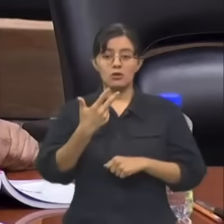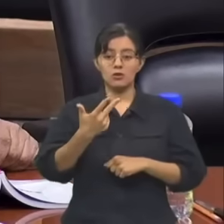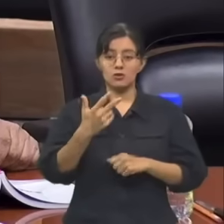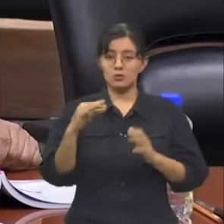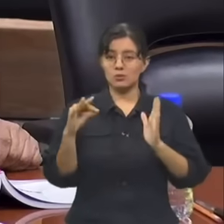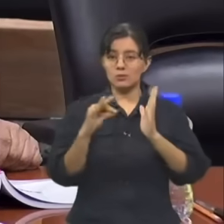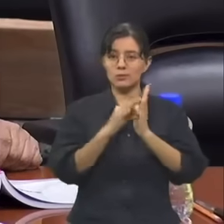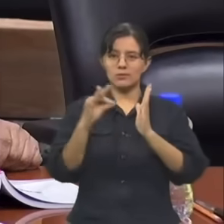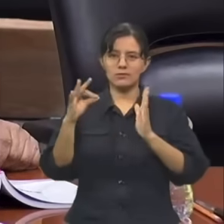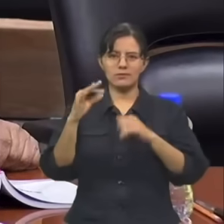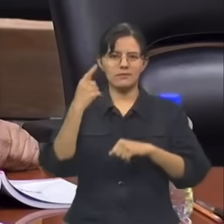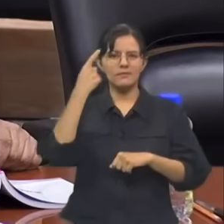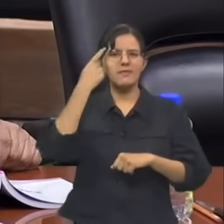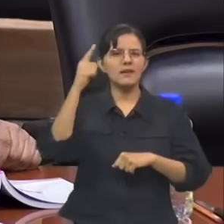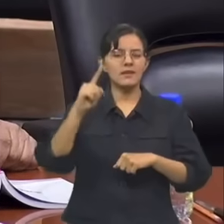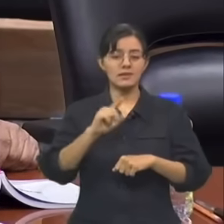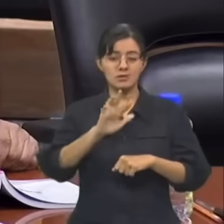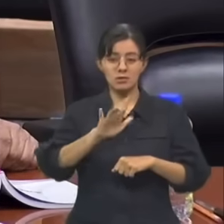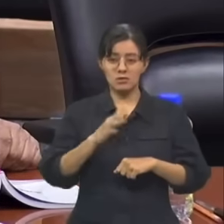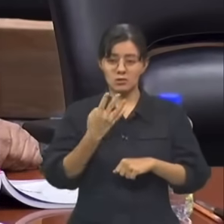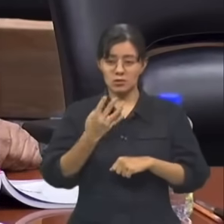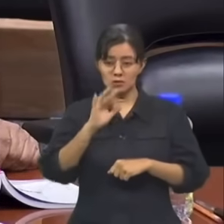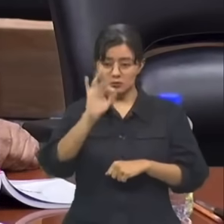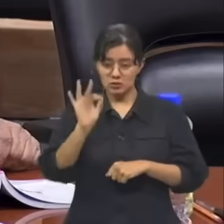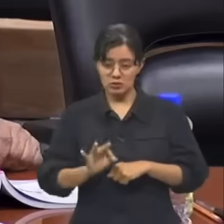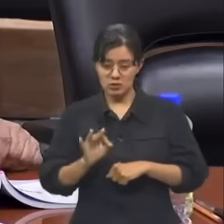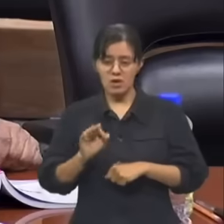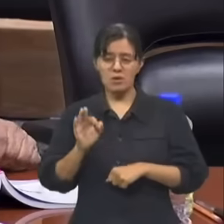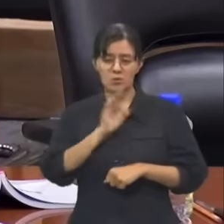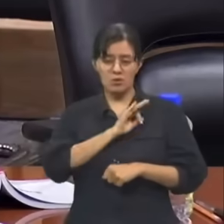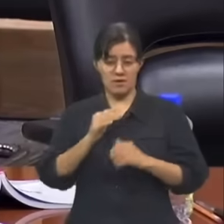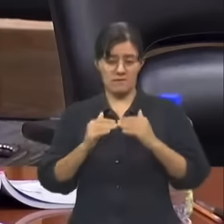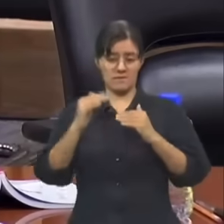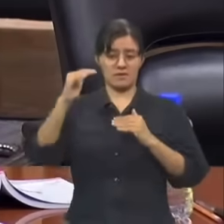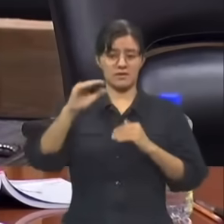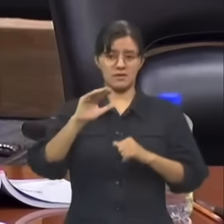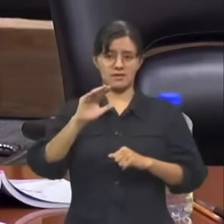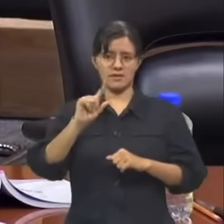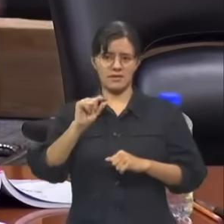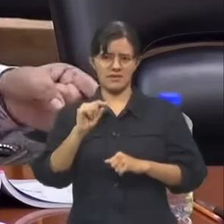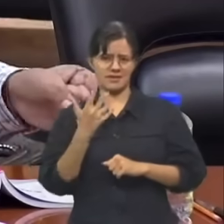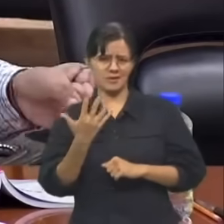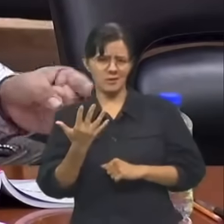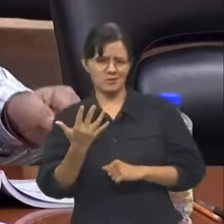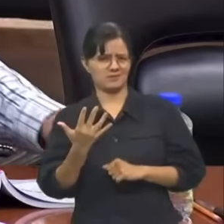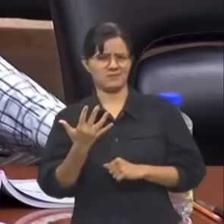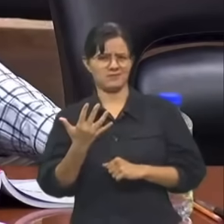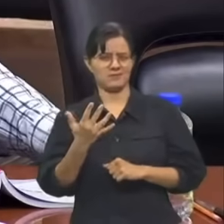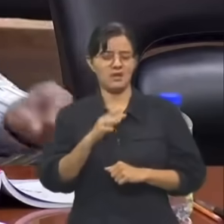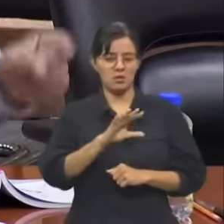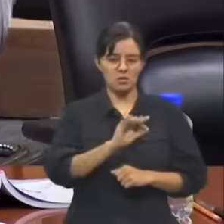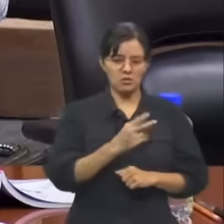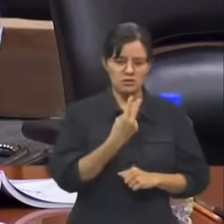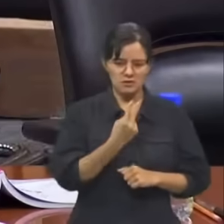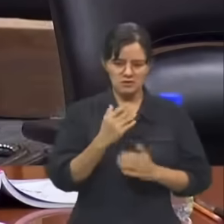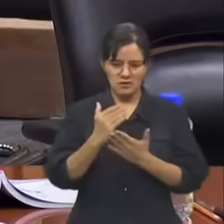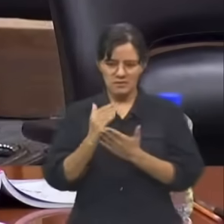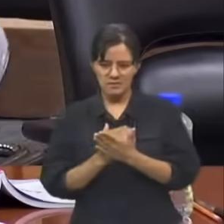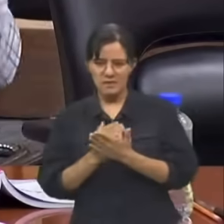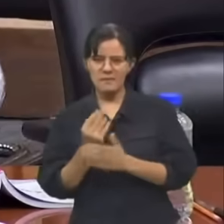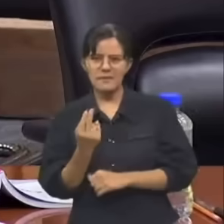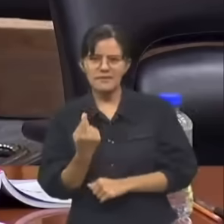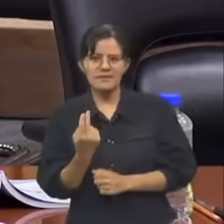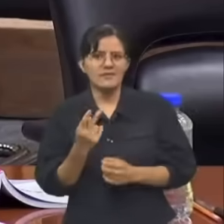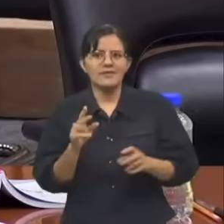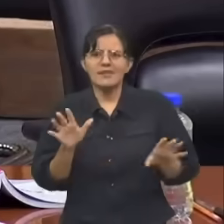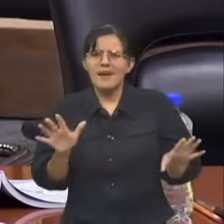puntos para que el se hiciera 75 y para que el 42 se hiciera 25 era todo